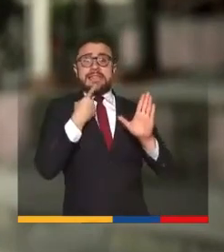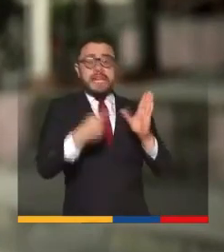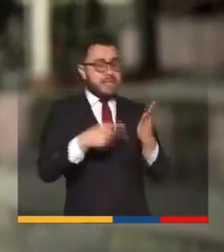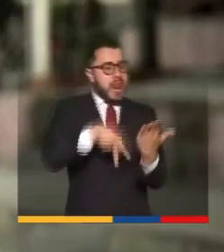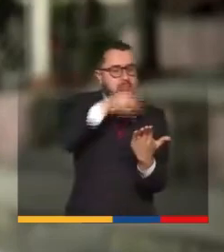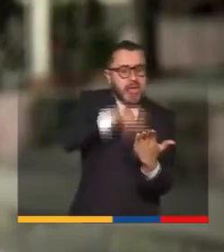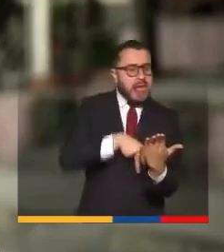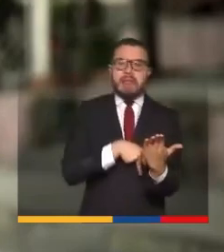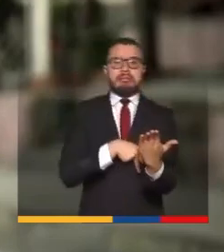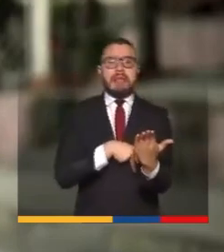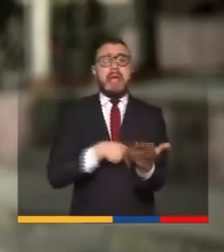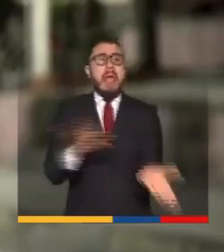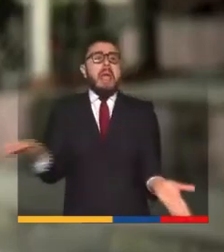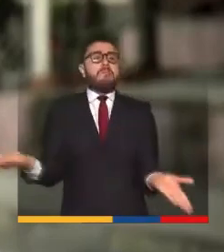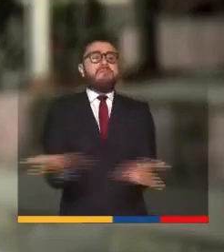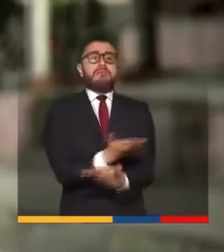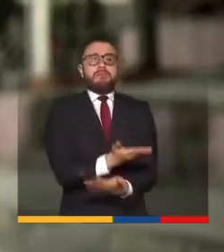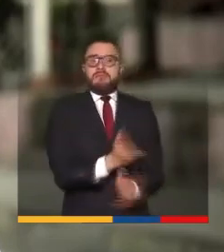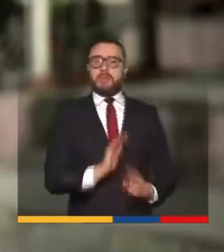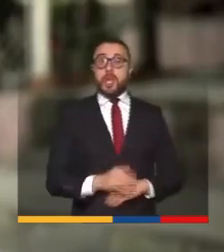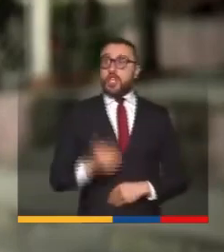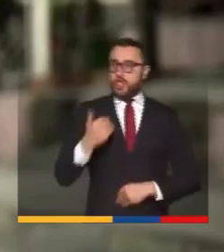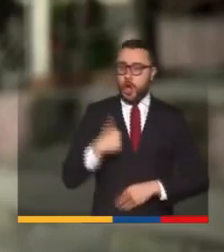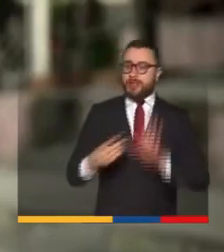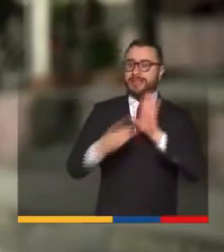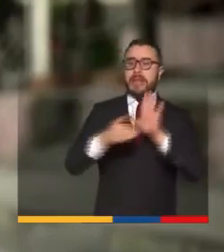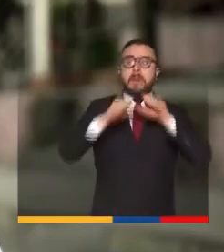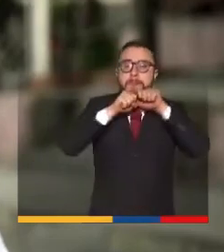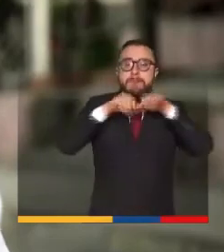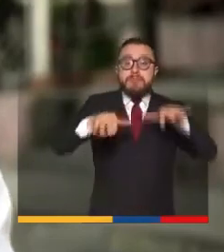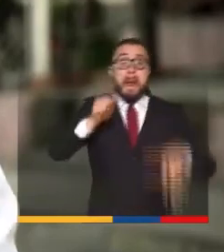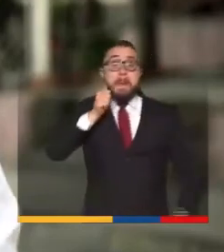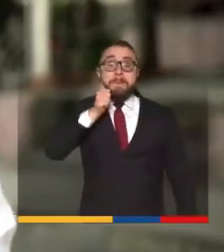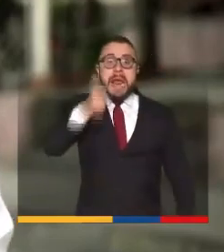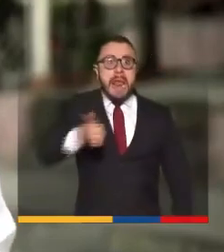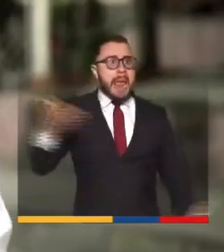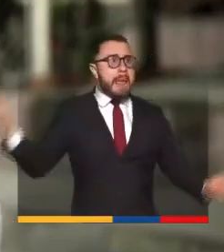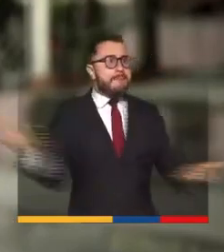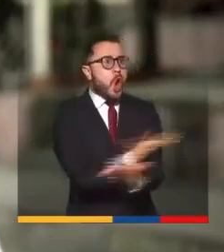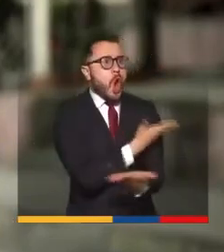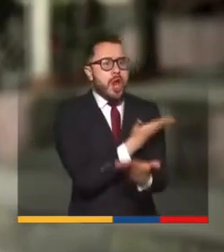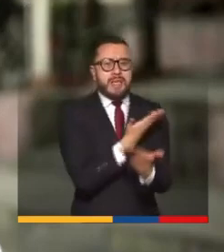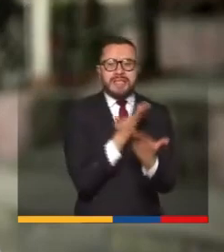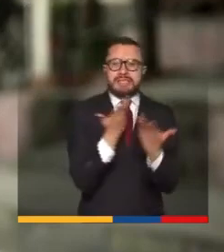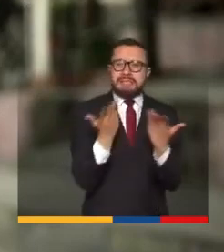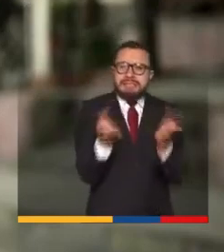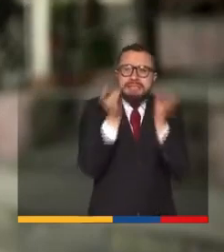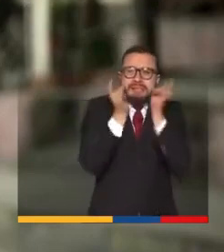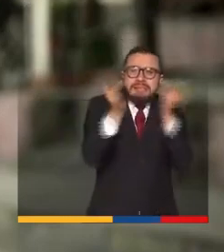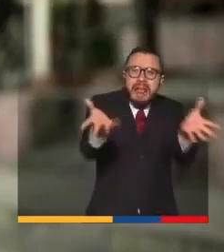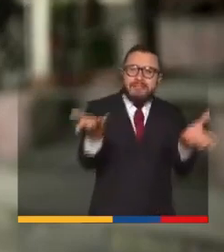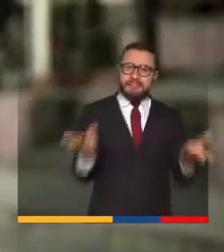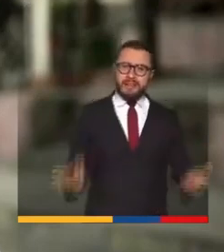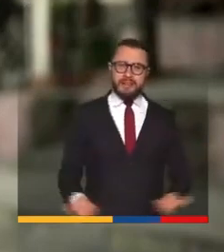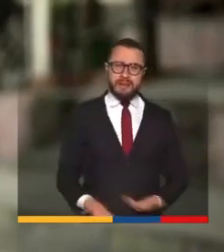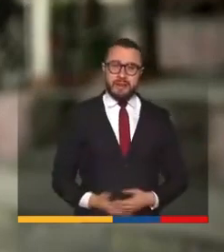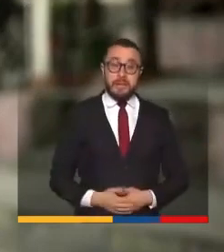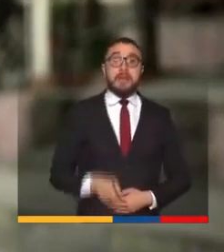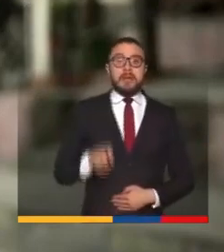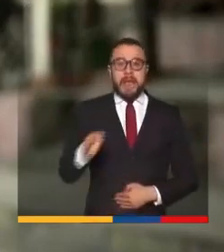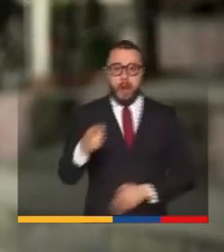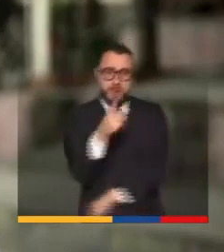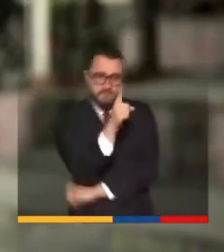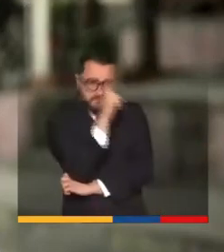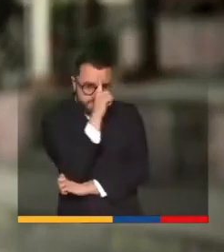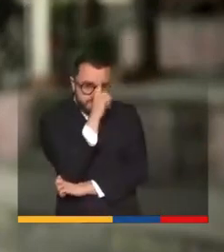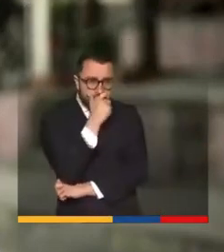leerlo, casi al día siguiente presentado. Esta especulación con las energías, con la tarifa de energía,